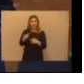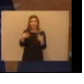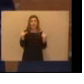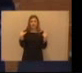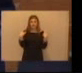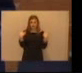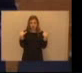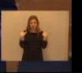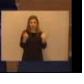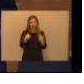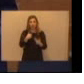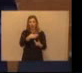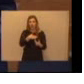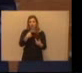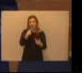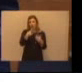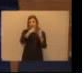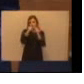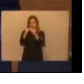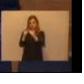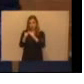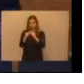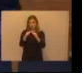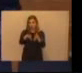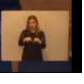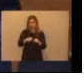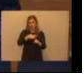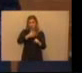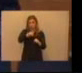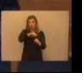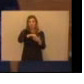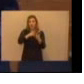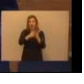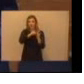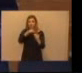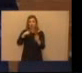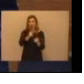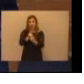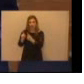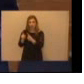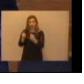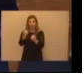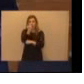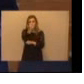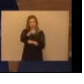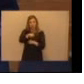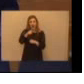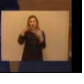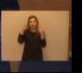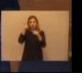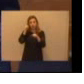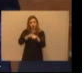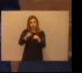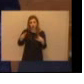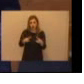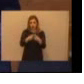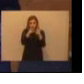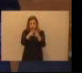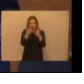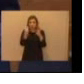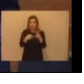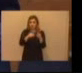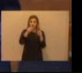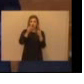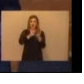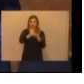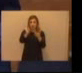de citar nuestra red de casas de acogida, los planes personalizados de apoyo, los programas de atención psicosocial, tanto en los servicios de salud